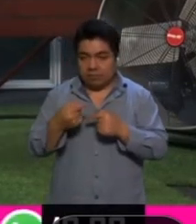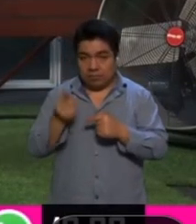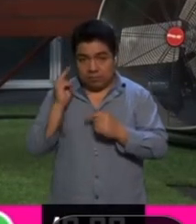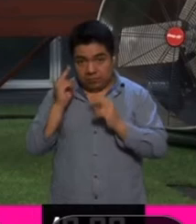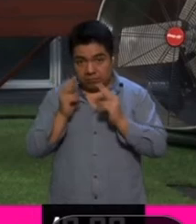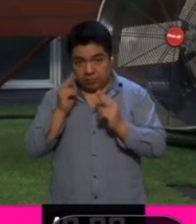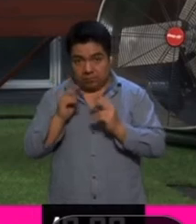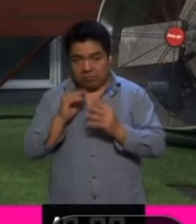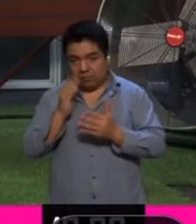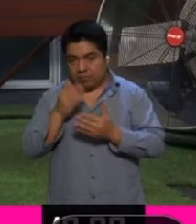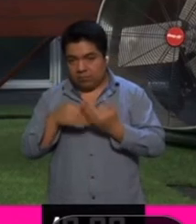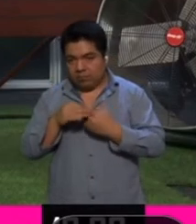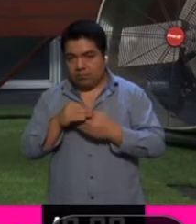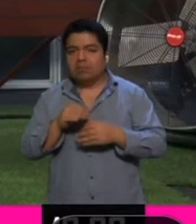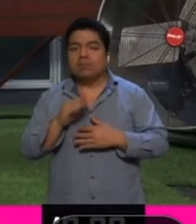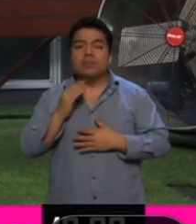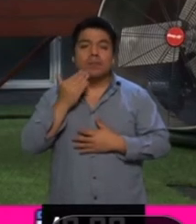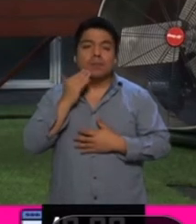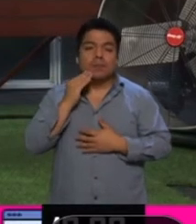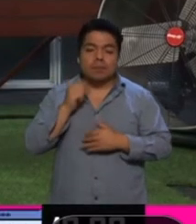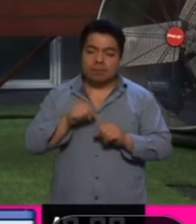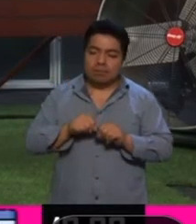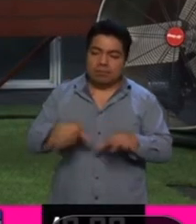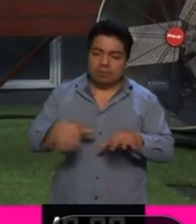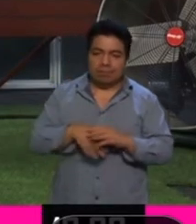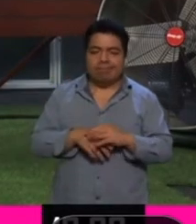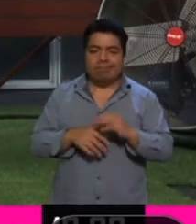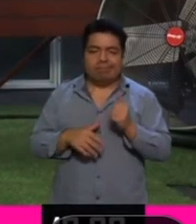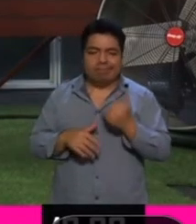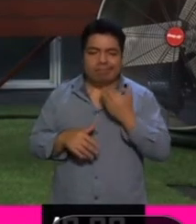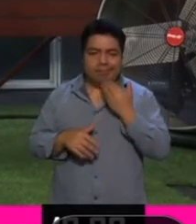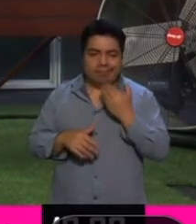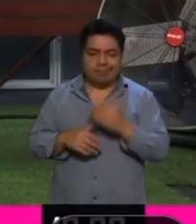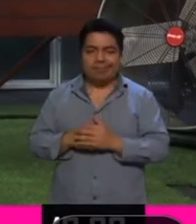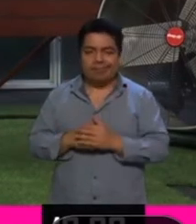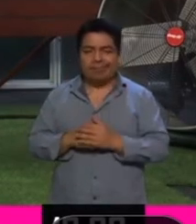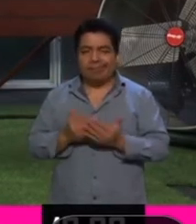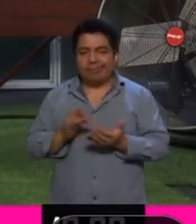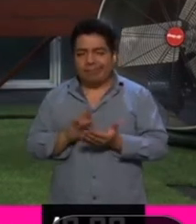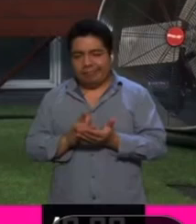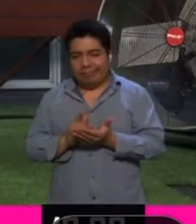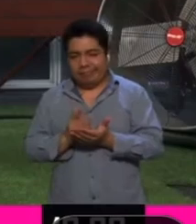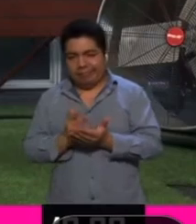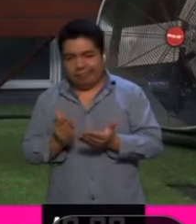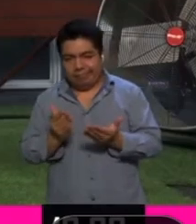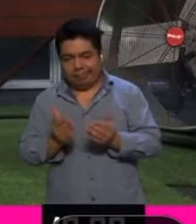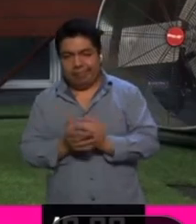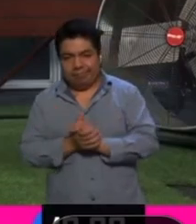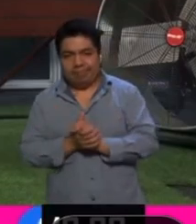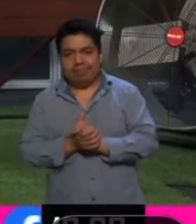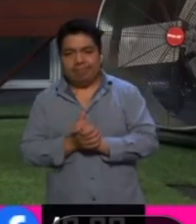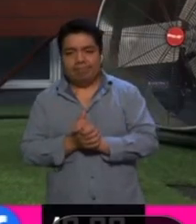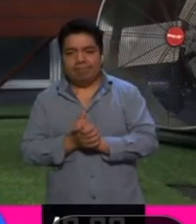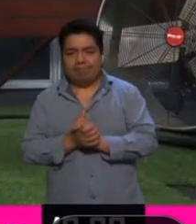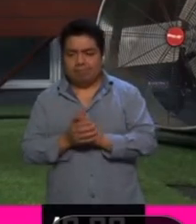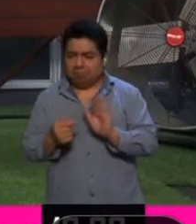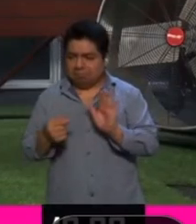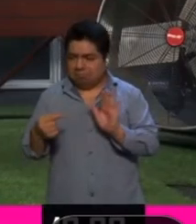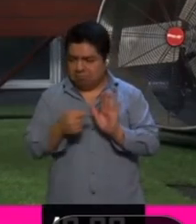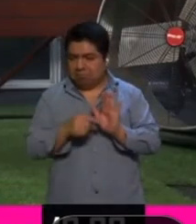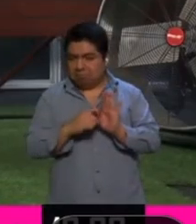para ir todos. Sí, en Facebook las publico. Ya ahí estás. Ajá. Pues muchas gracias. No, muchas gracias. Acompañar en alguna. Entrenle para